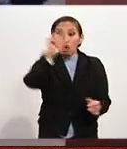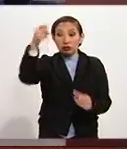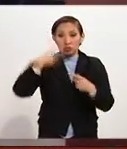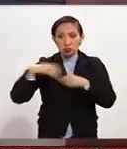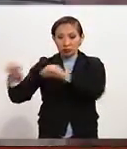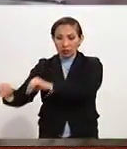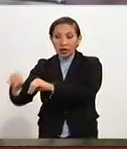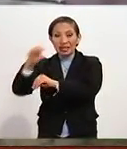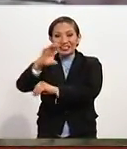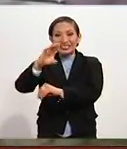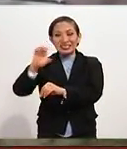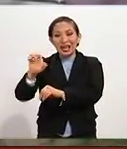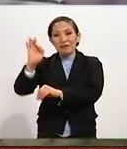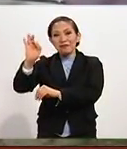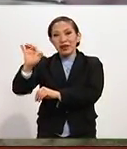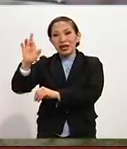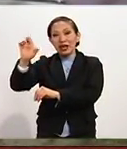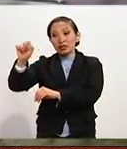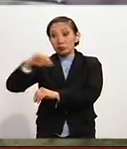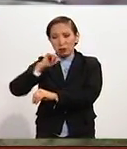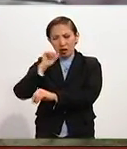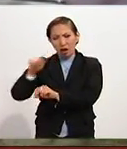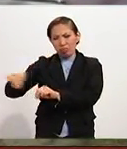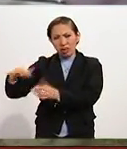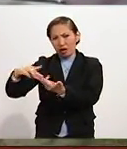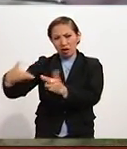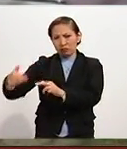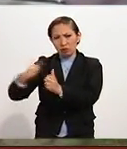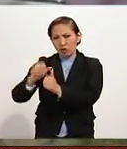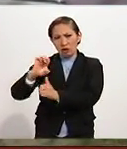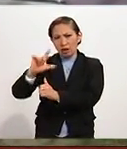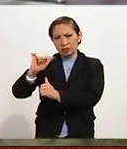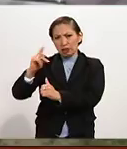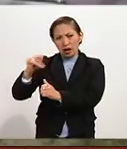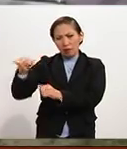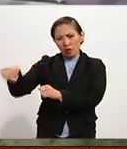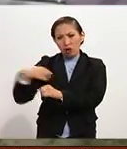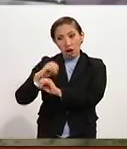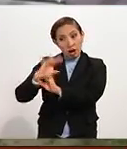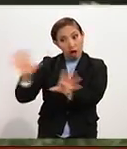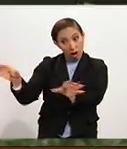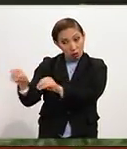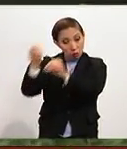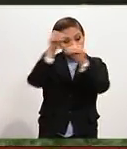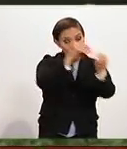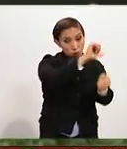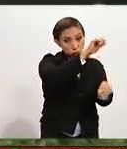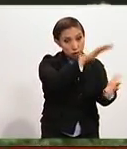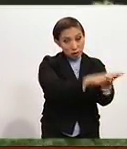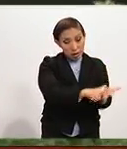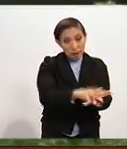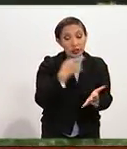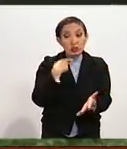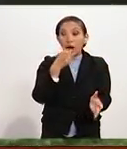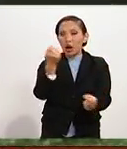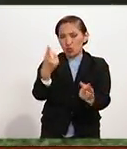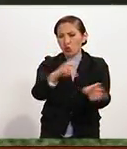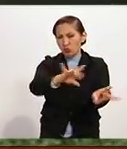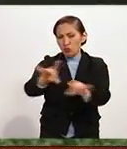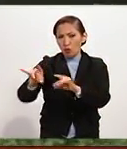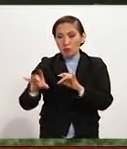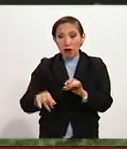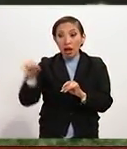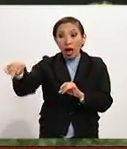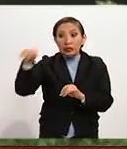del Cefereso, pero que ninguno tiene que ver con Joaquín Loera. Esta aclaración fue hecha por la comisión luego de los rumores de